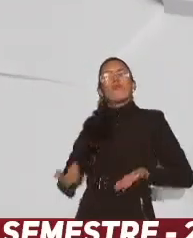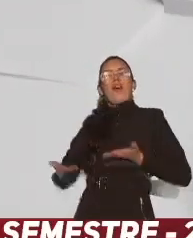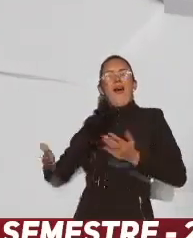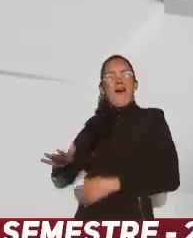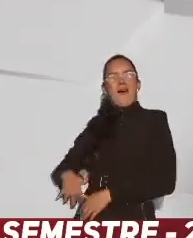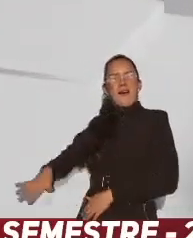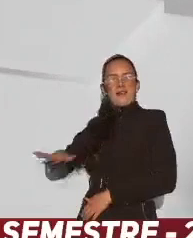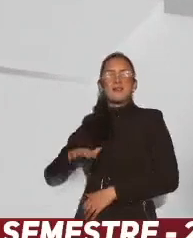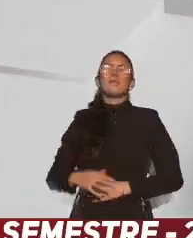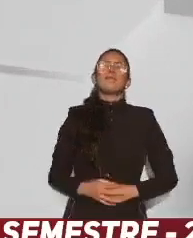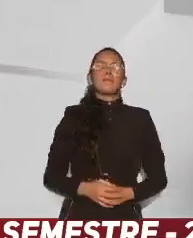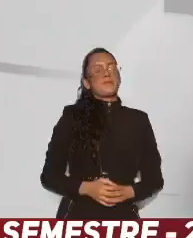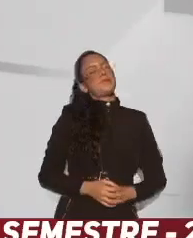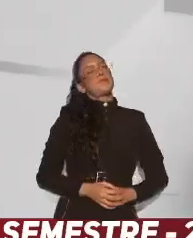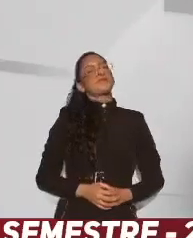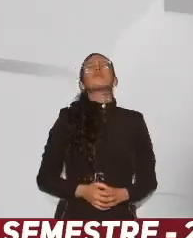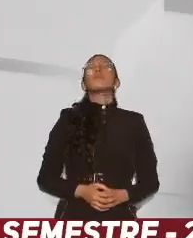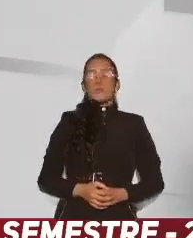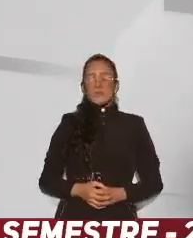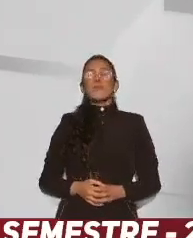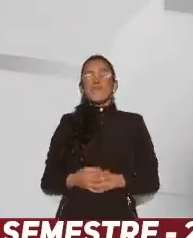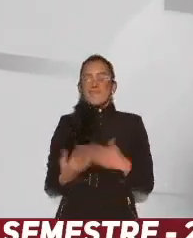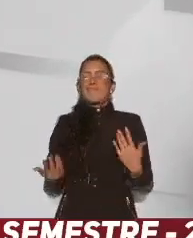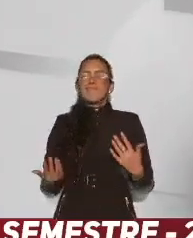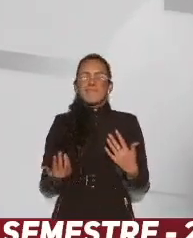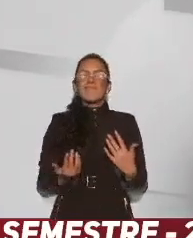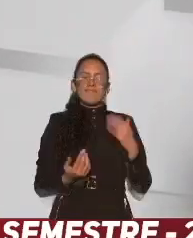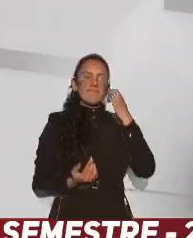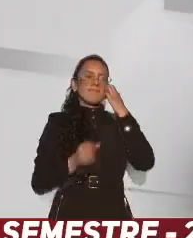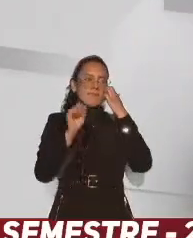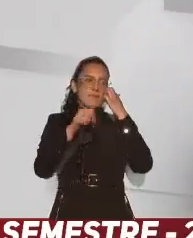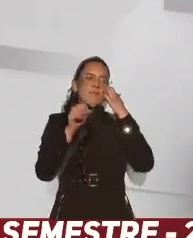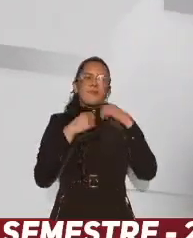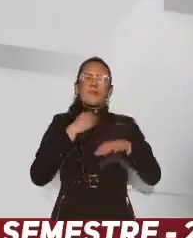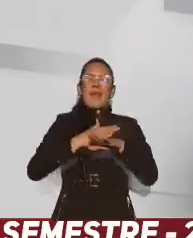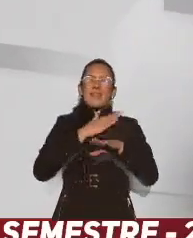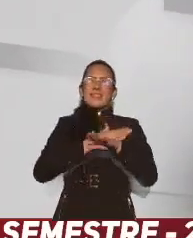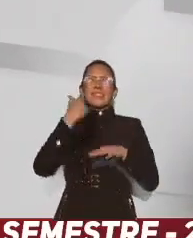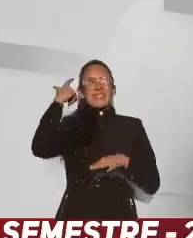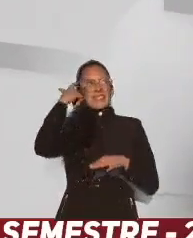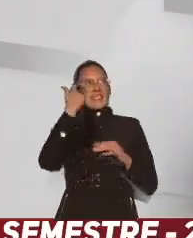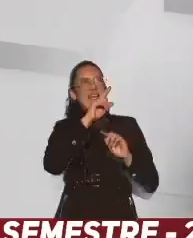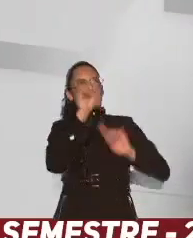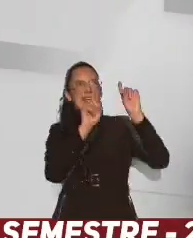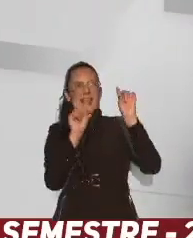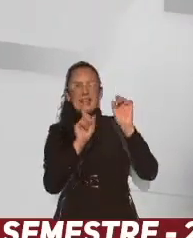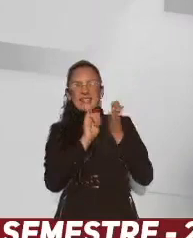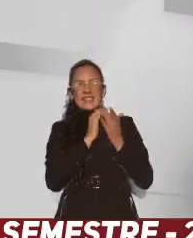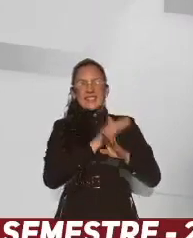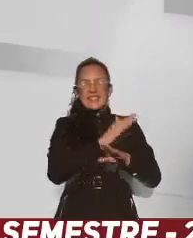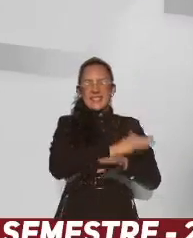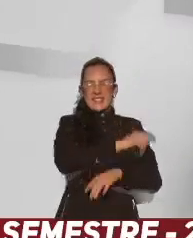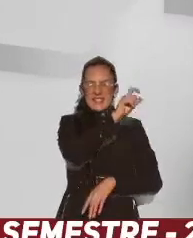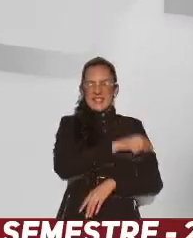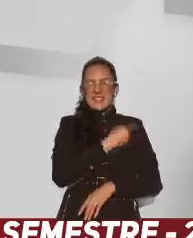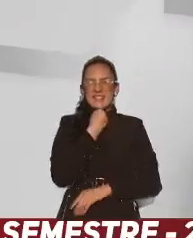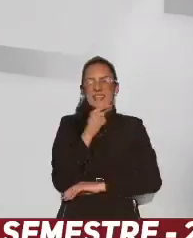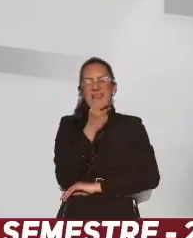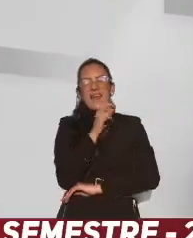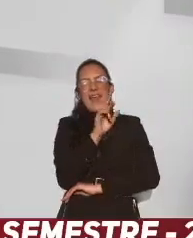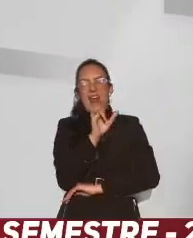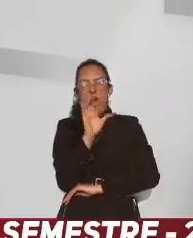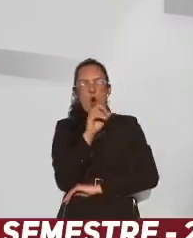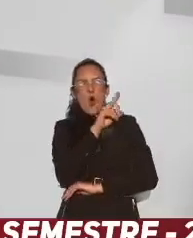Bien, con relación a ello, pues estábamos mirando porque tenemos unos interrogantes, señor Teniente Coronel, digo, Fernando Rodríguez Guerrero,